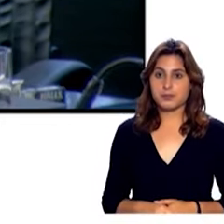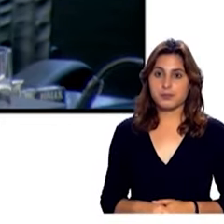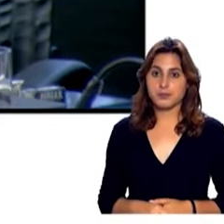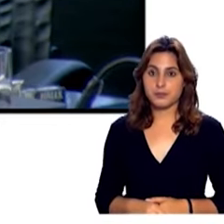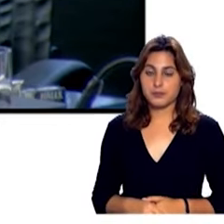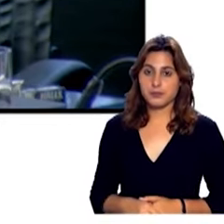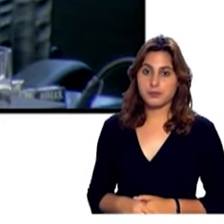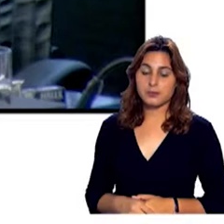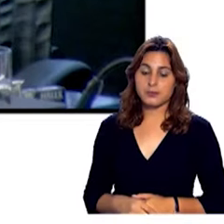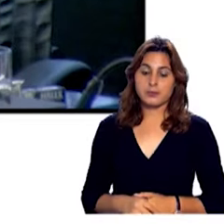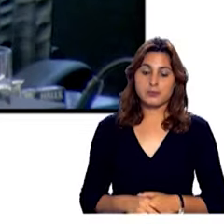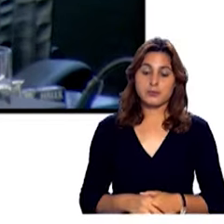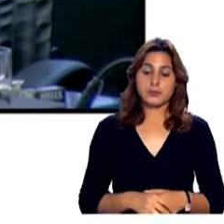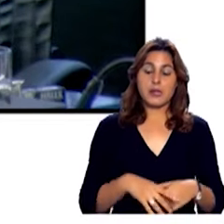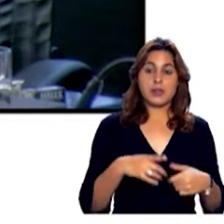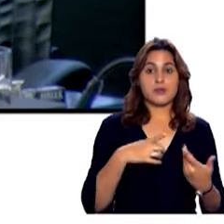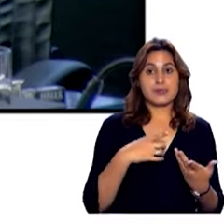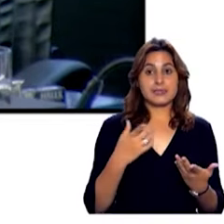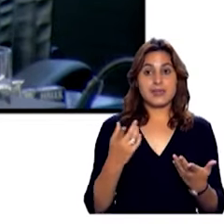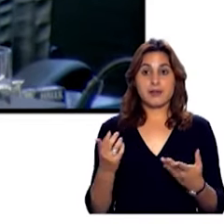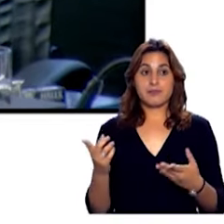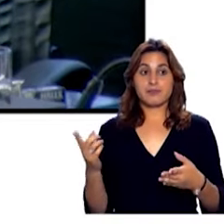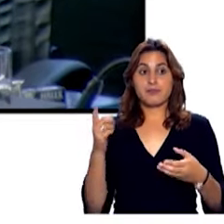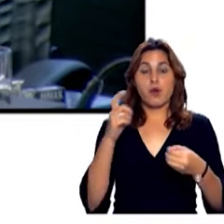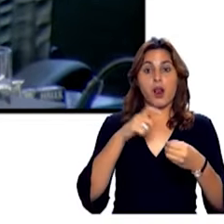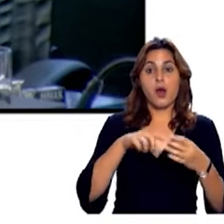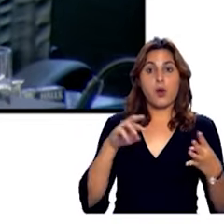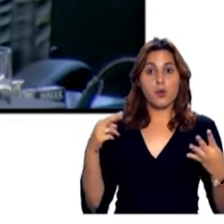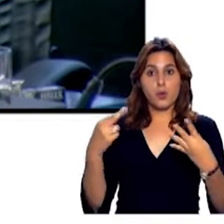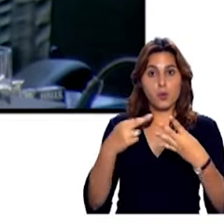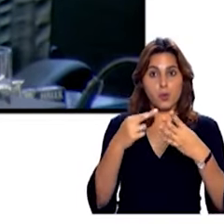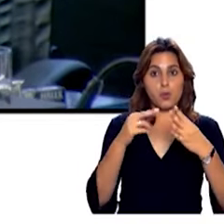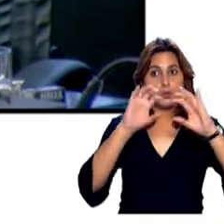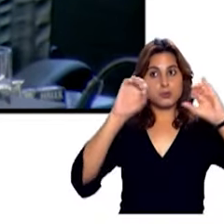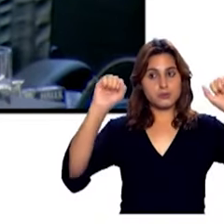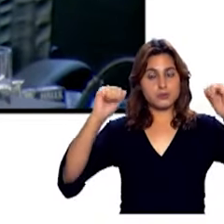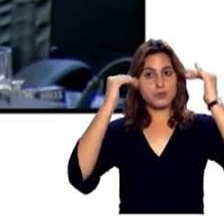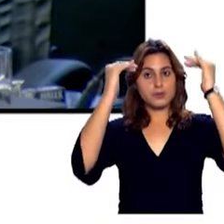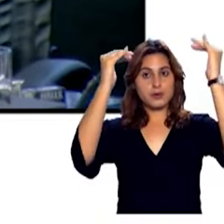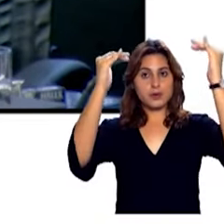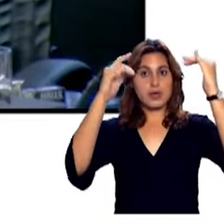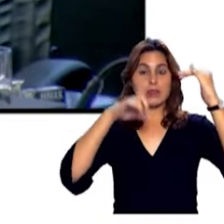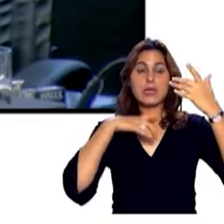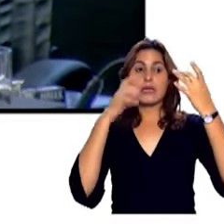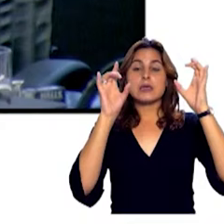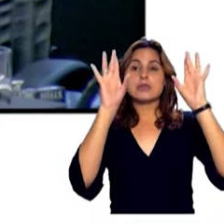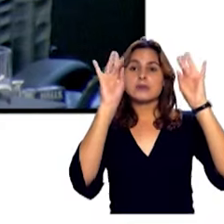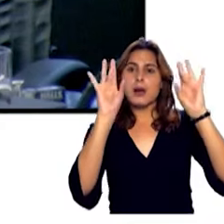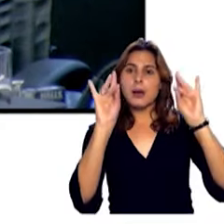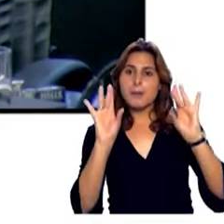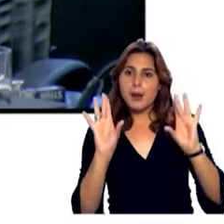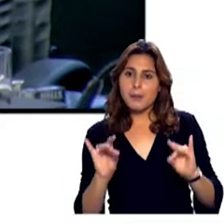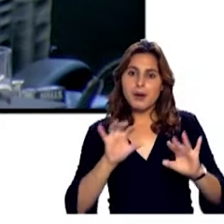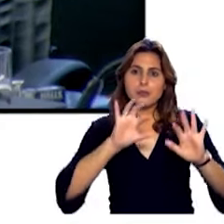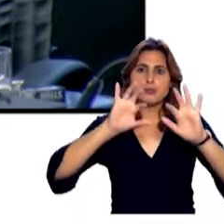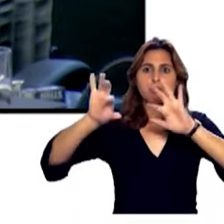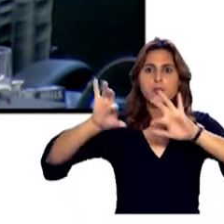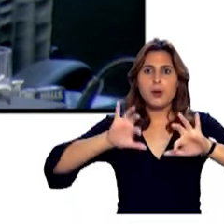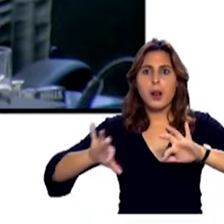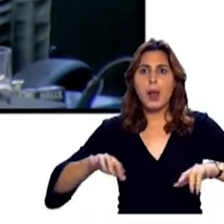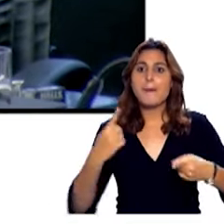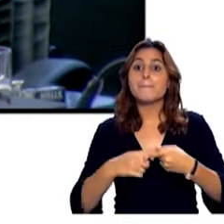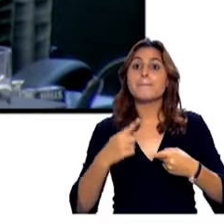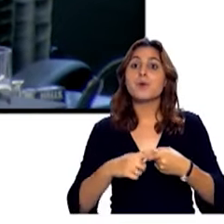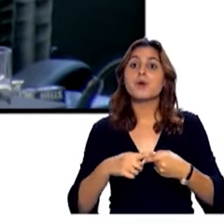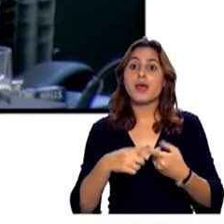formaliza el tribunal Supremo Y tienen que especificar de forma separada los motivos de casación y explicar los motivos de